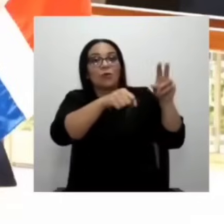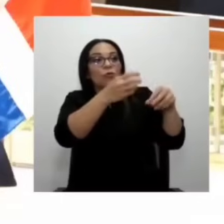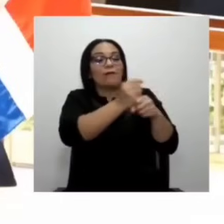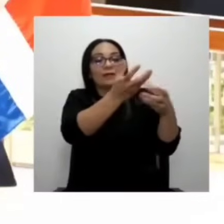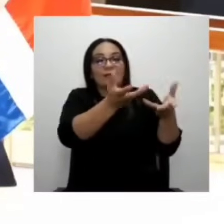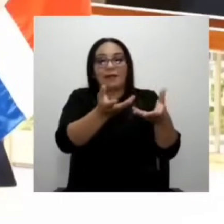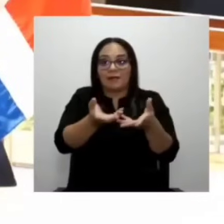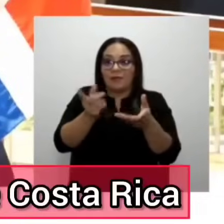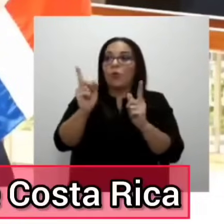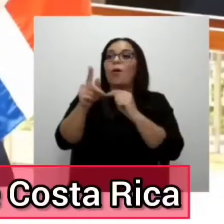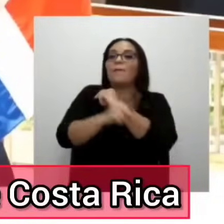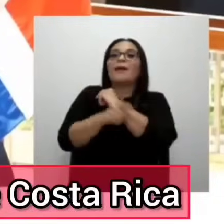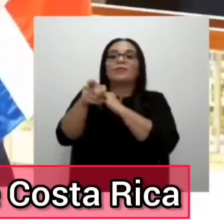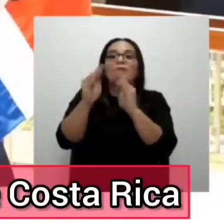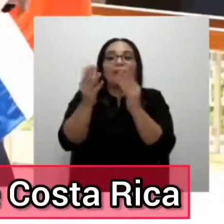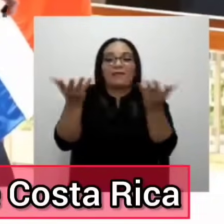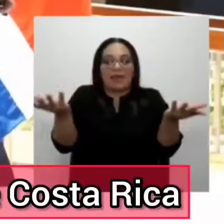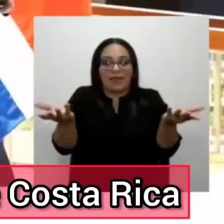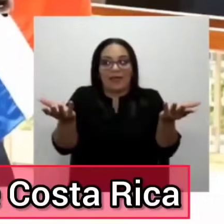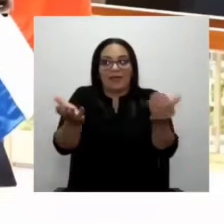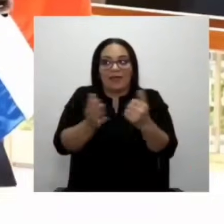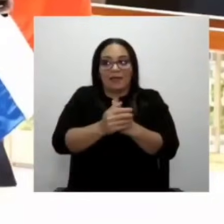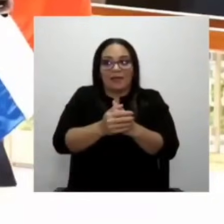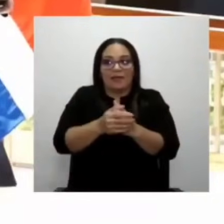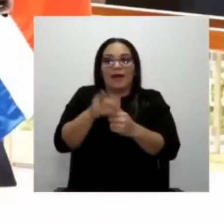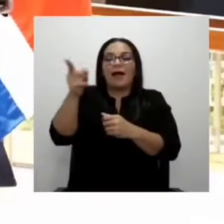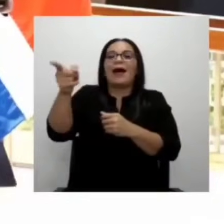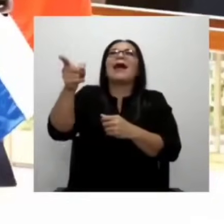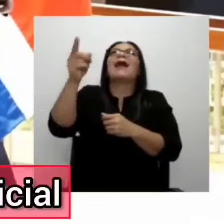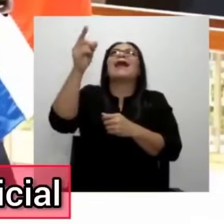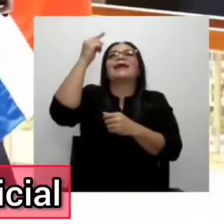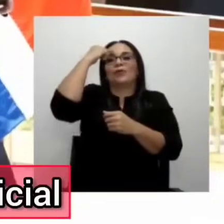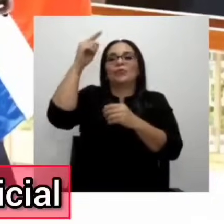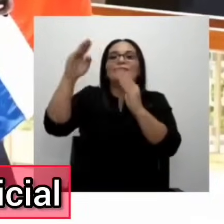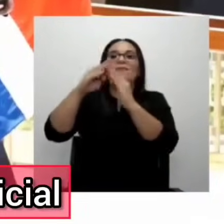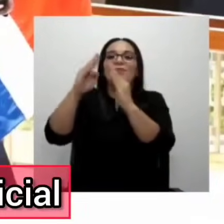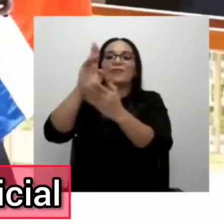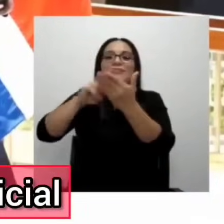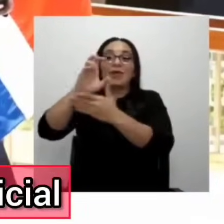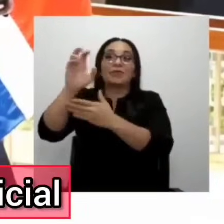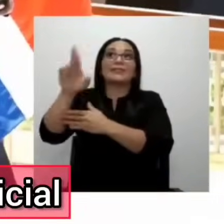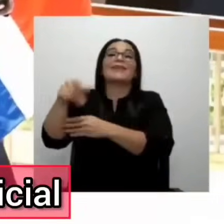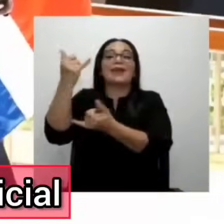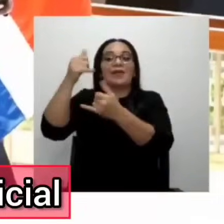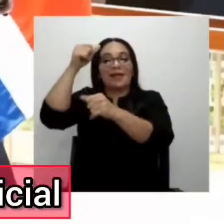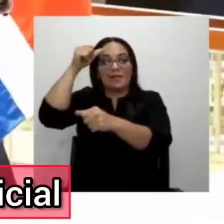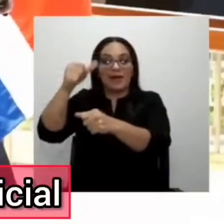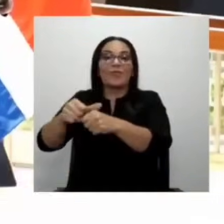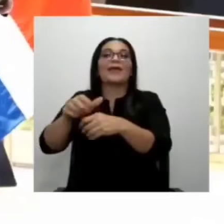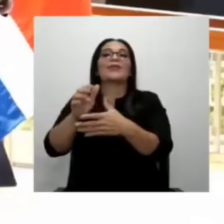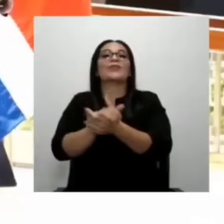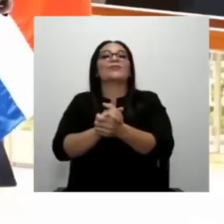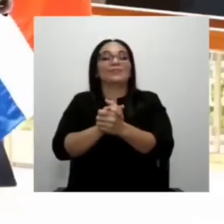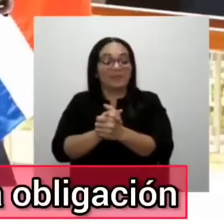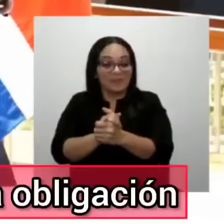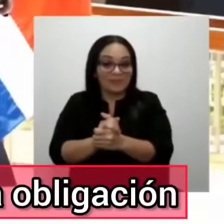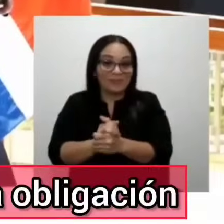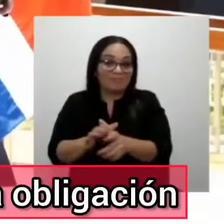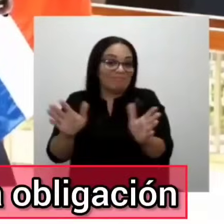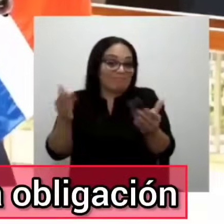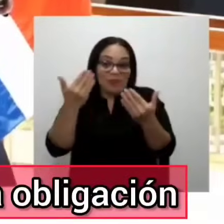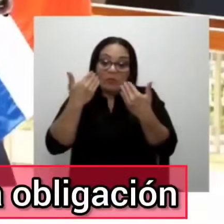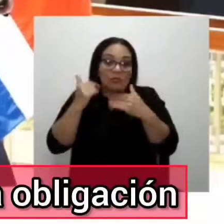usted? Es que usted vive en la Universidad de Costa Rica, ahora que me acuerdo. Yo no sé qué va a hacer el Poder Judicial. Y